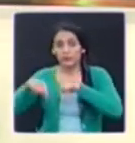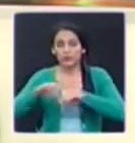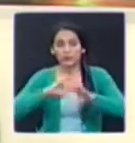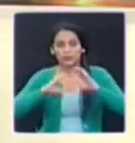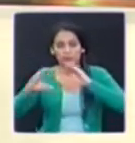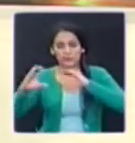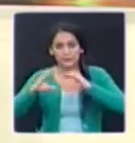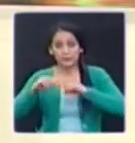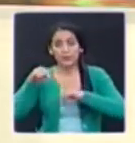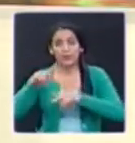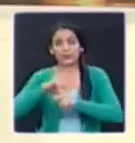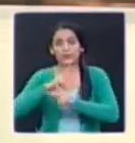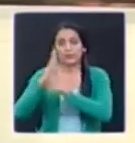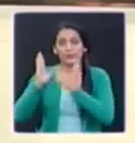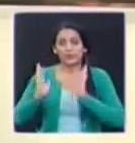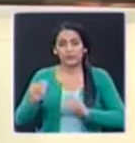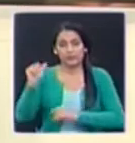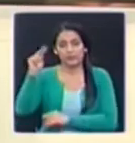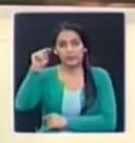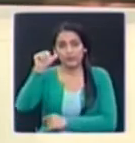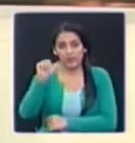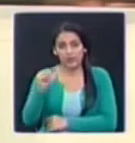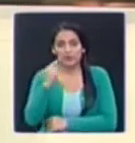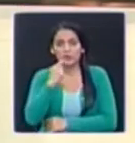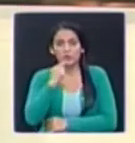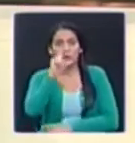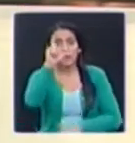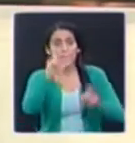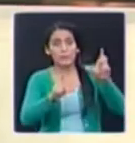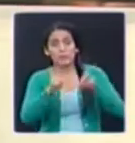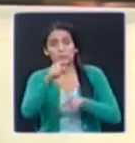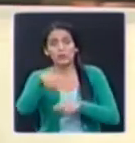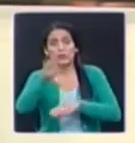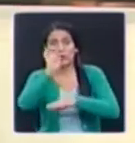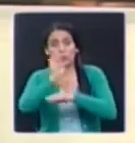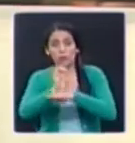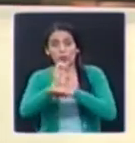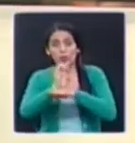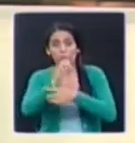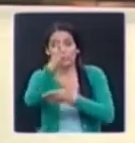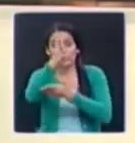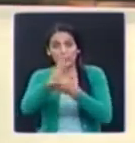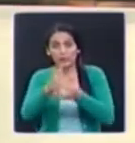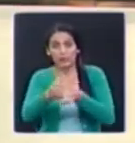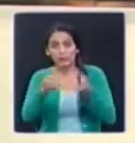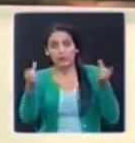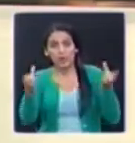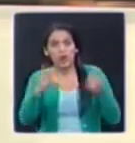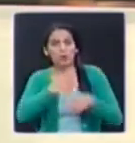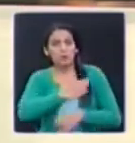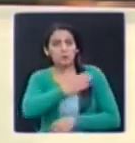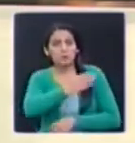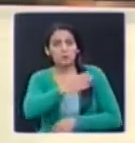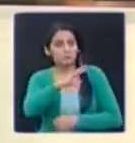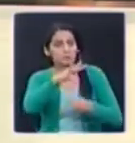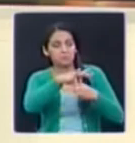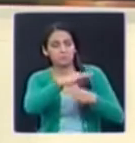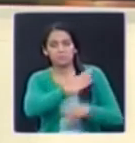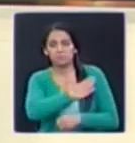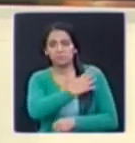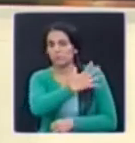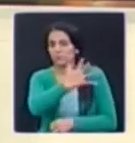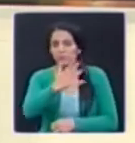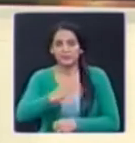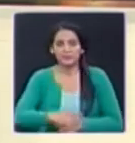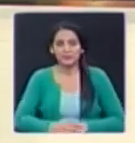Paredes reconoció que las protestas ciudadanas reflejarían que la mitad de la población ecuatoriana no confía en los resultados que el CNE anunció en